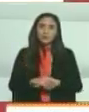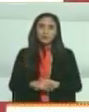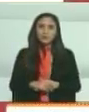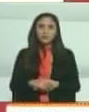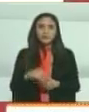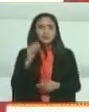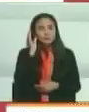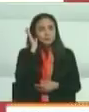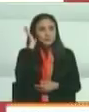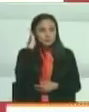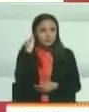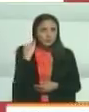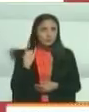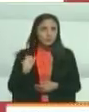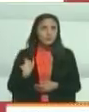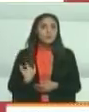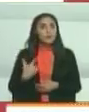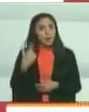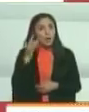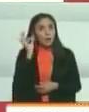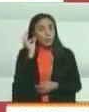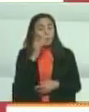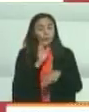Caroli porque trabaja con nosotros aquí, pues.